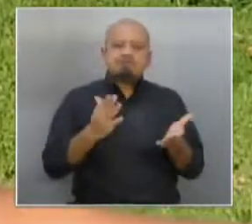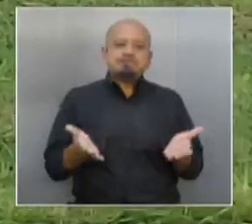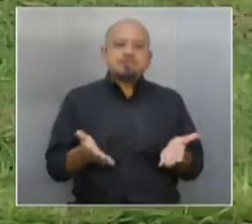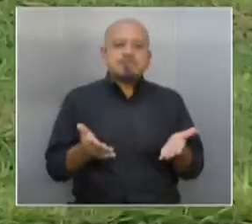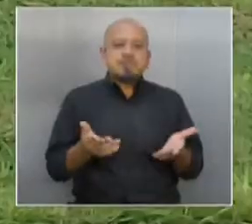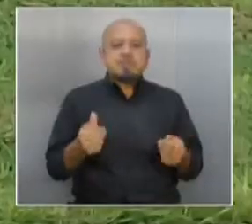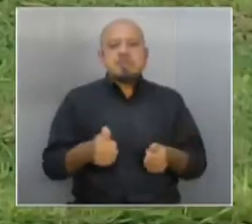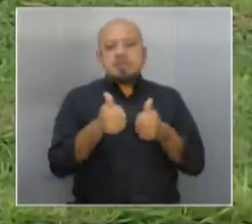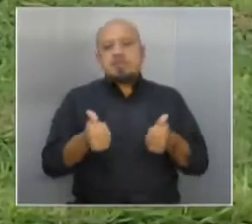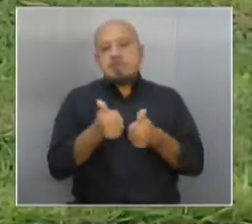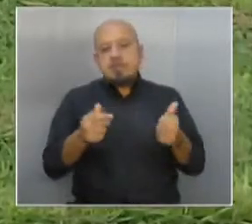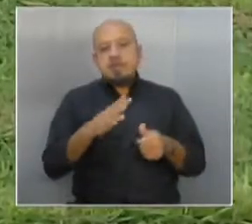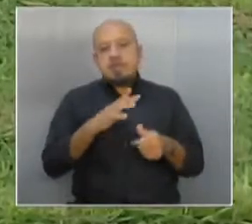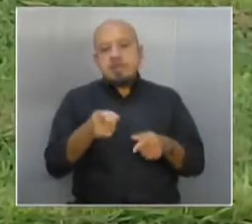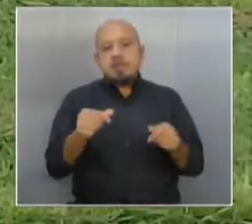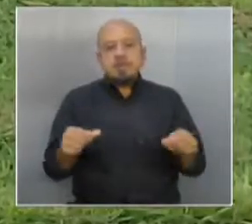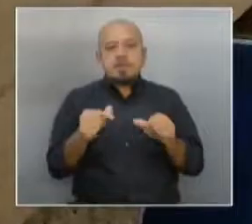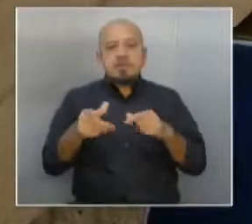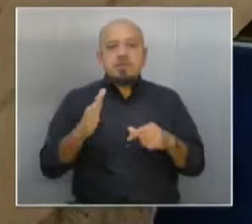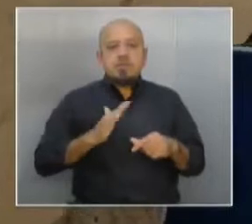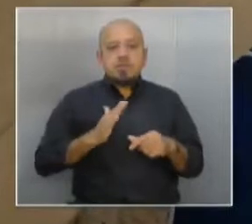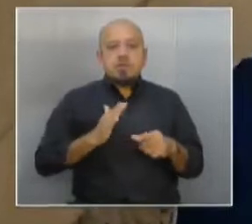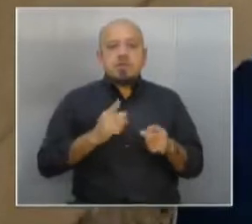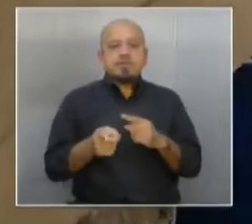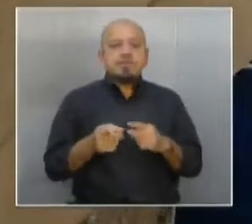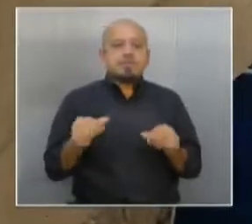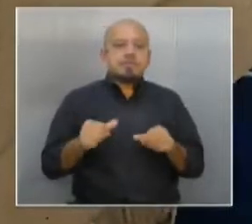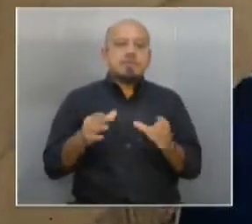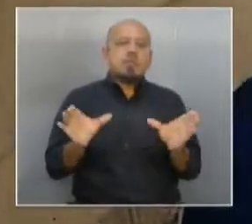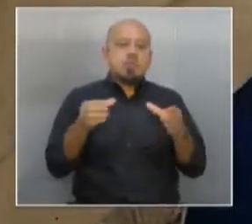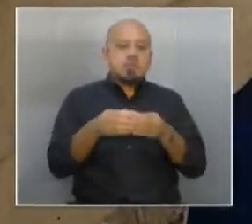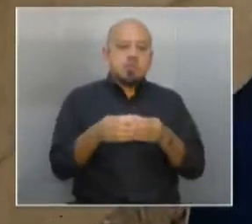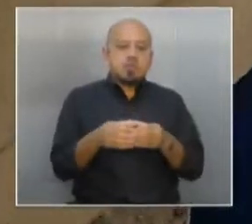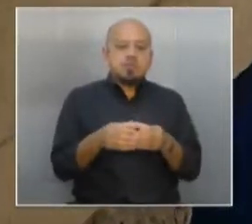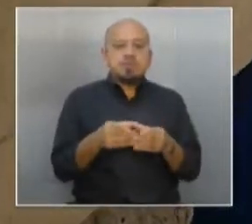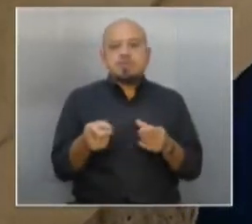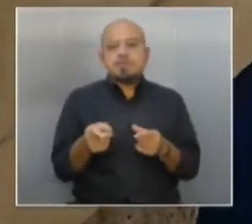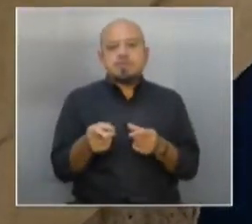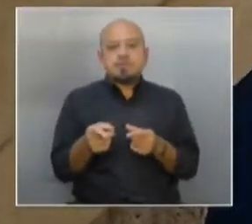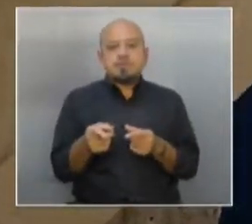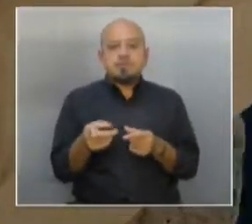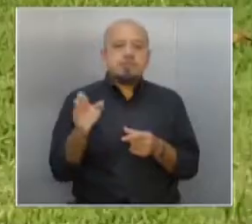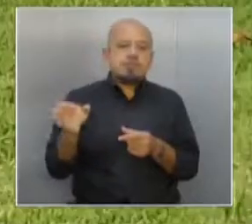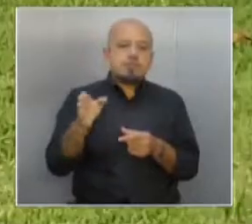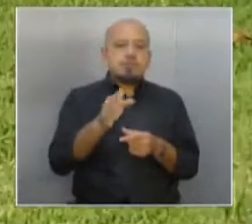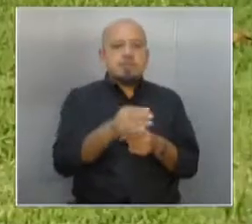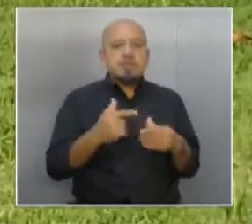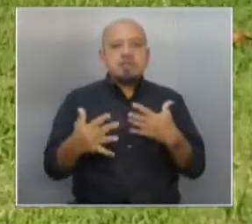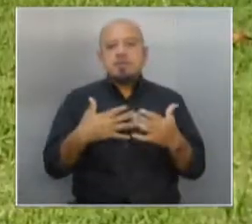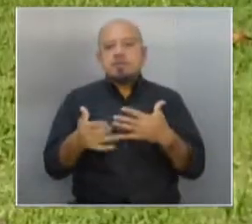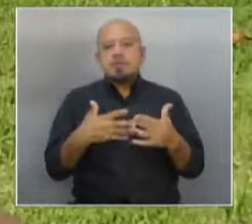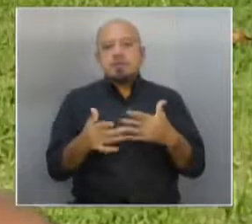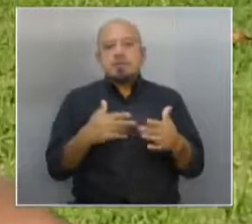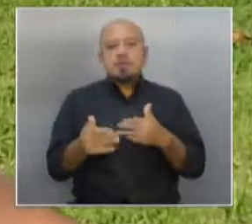nuestra de mujeres. Hacemos grupos, vamos a diferentes ferias cuando